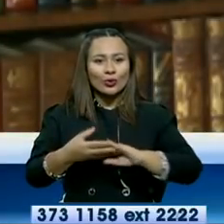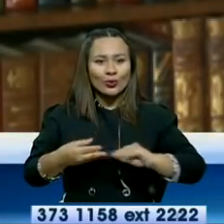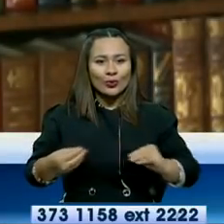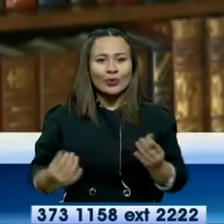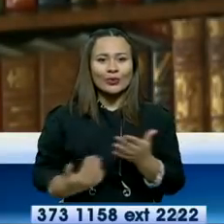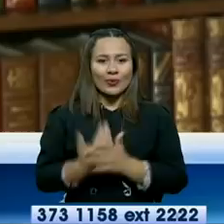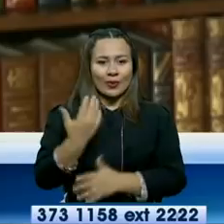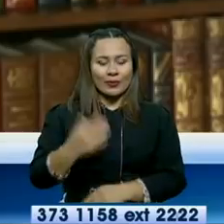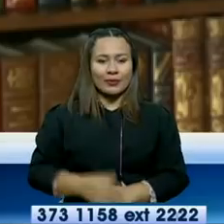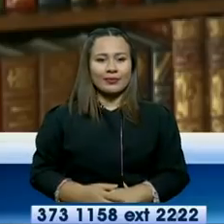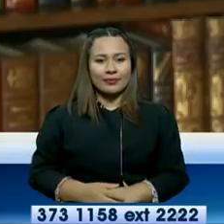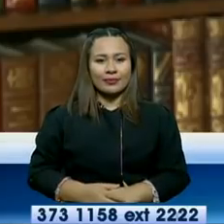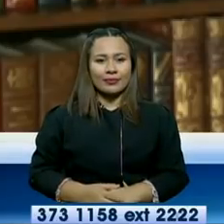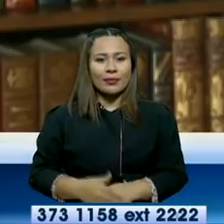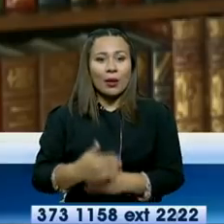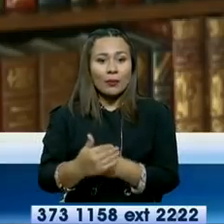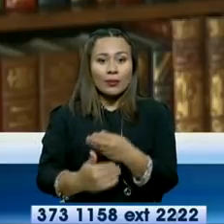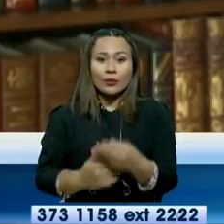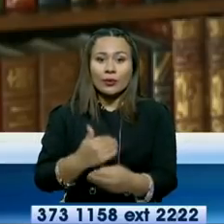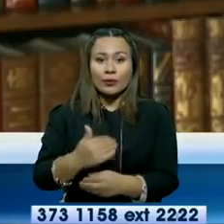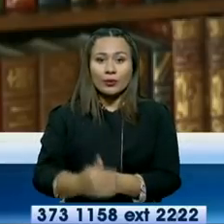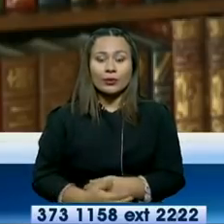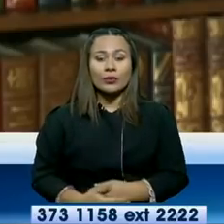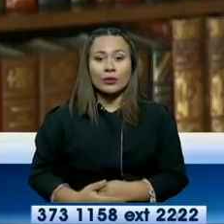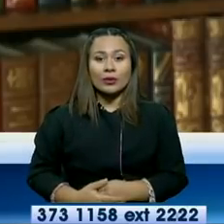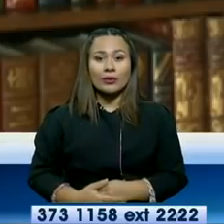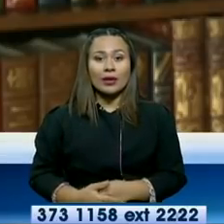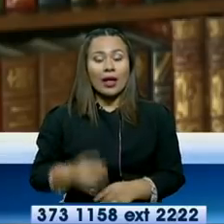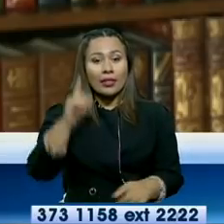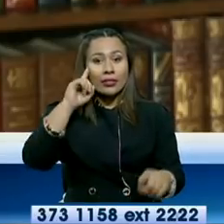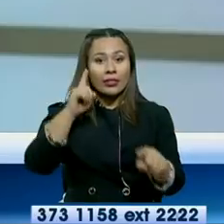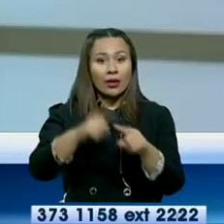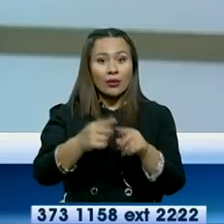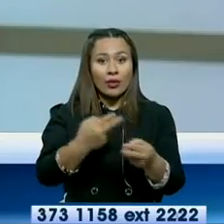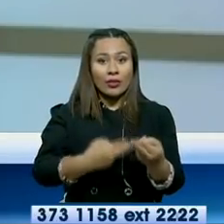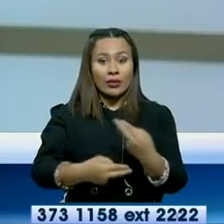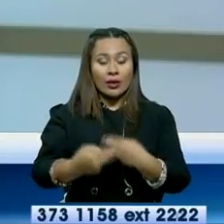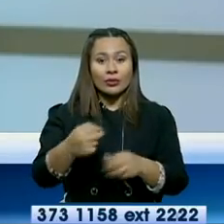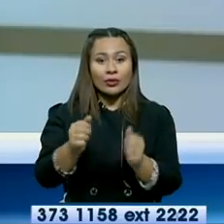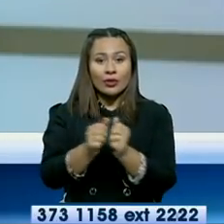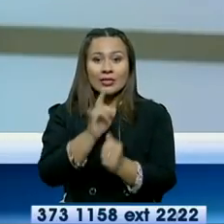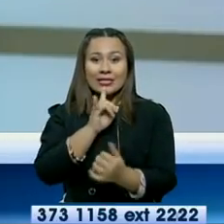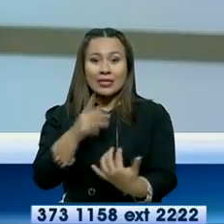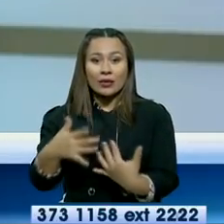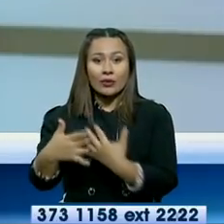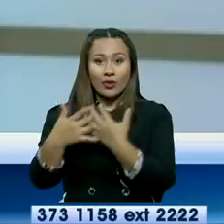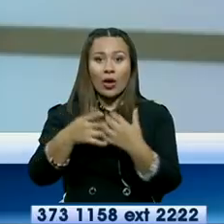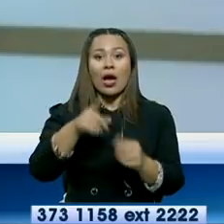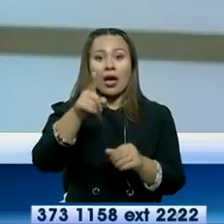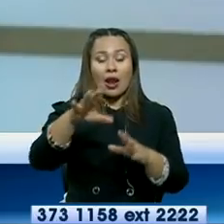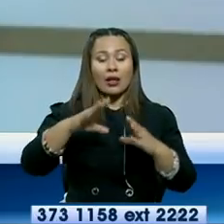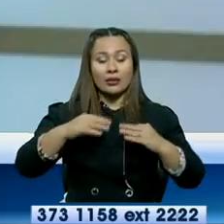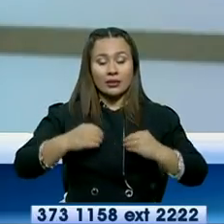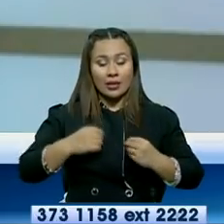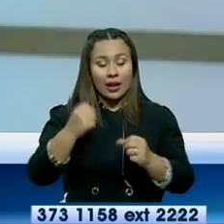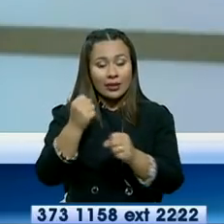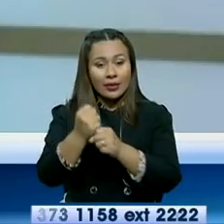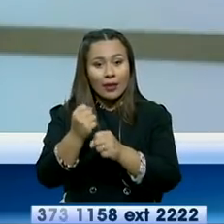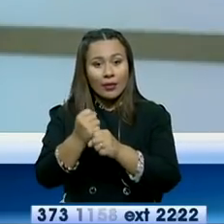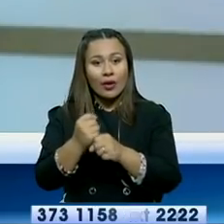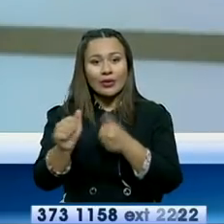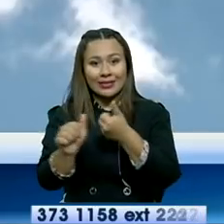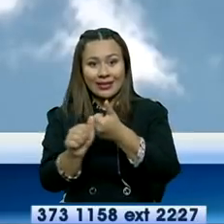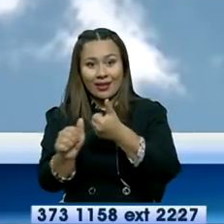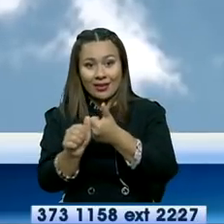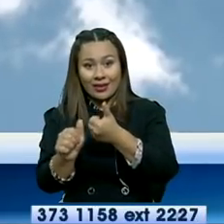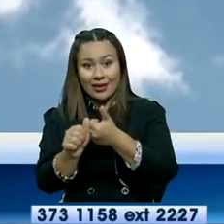renovación, la eventualidad de un acuerdo comercial con los Estados Unidos. Francisco Carrión asumirá la delegación diplomática en los próximos